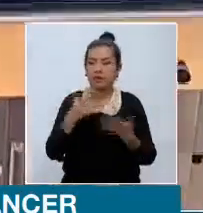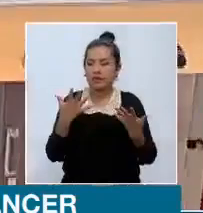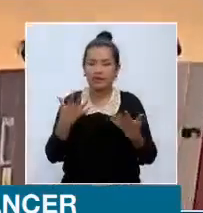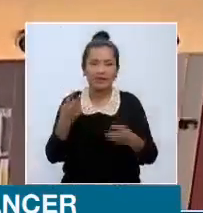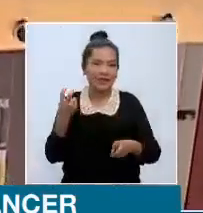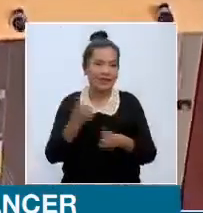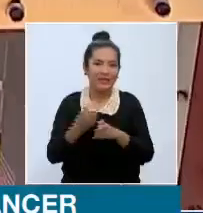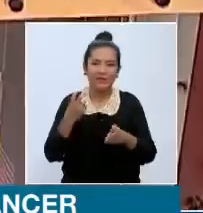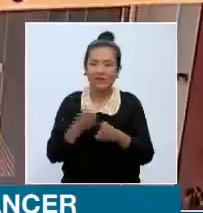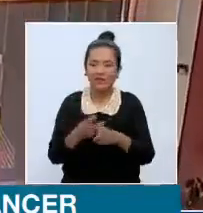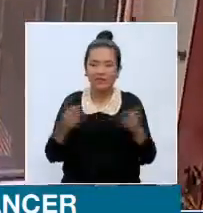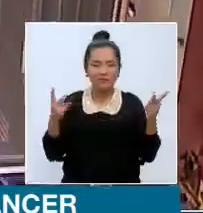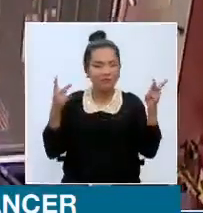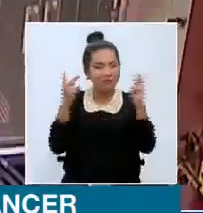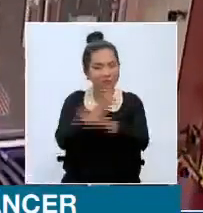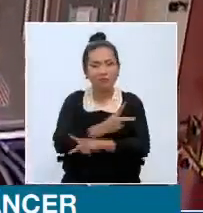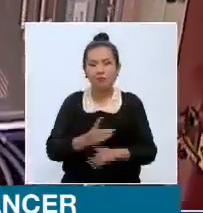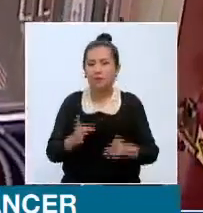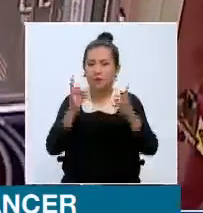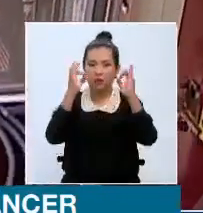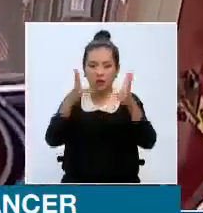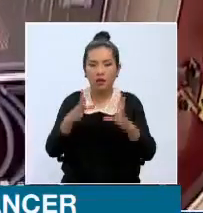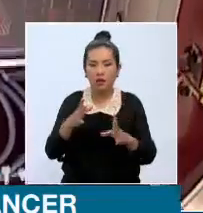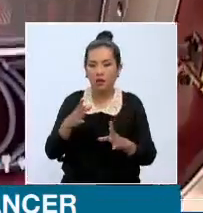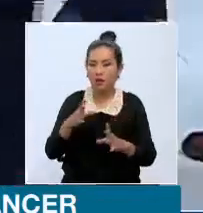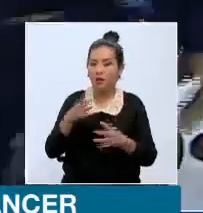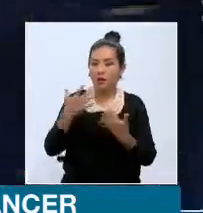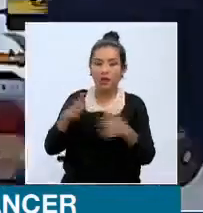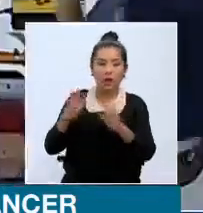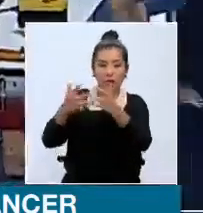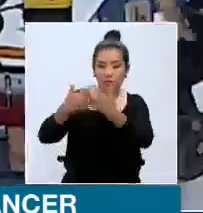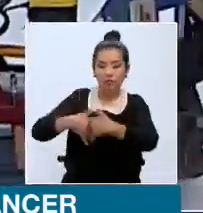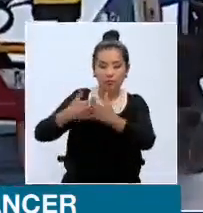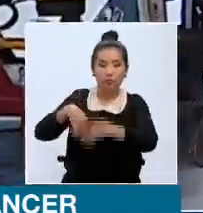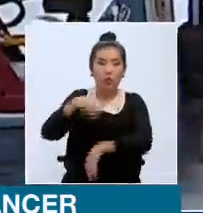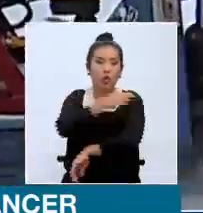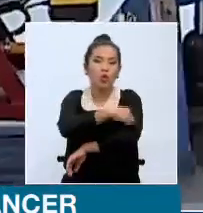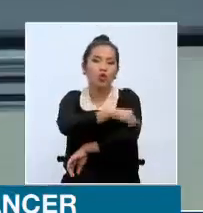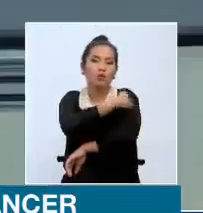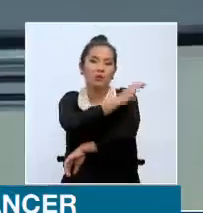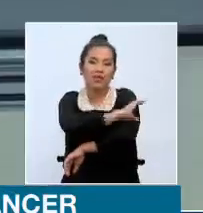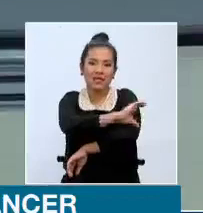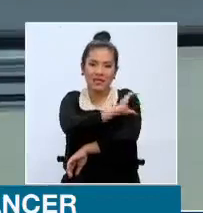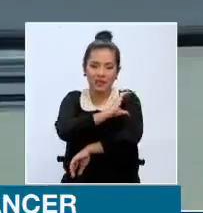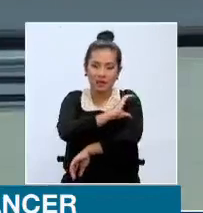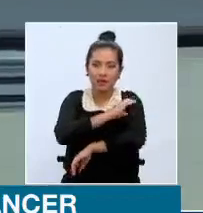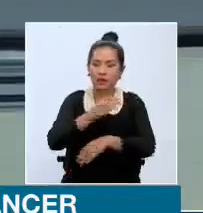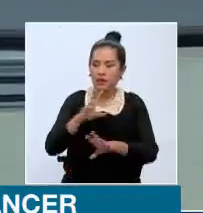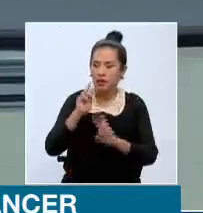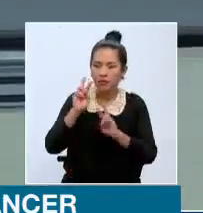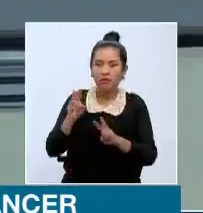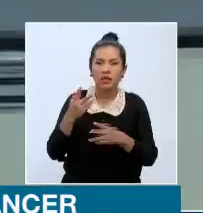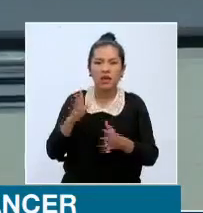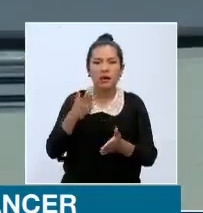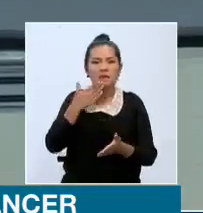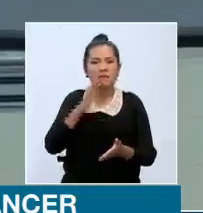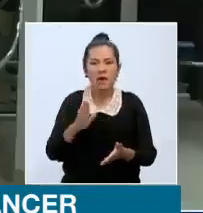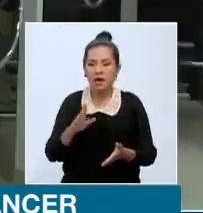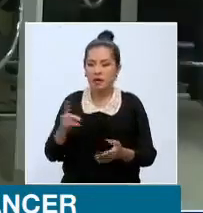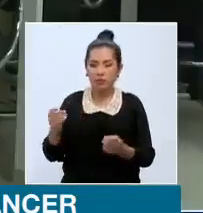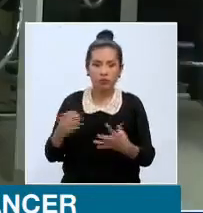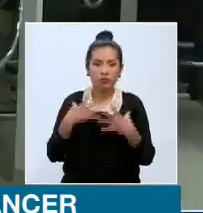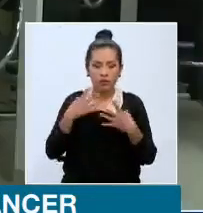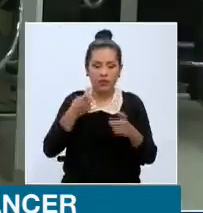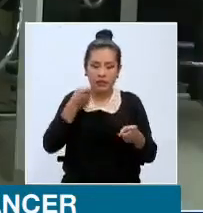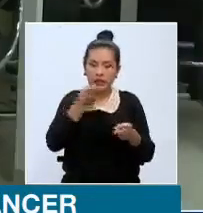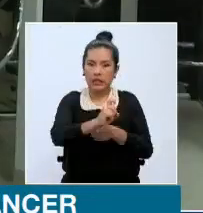era terrible porque estos equipos tan, ¿qué le digo?, dañaban el cuerpo,